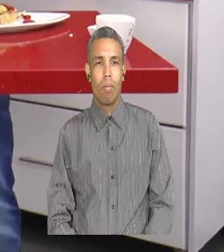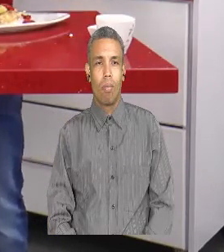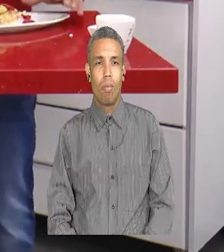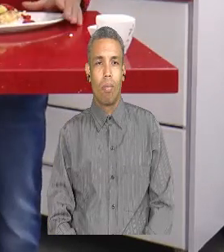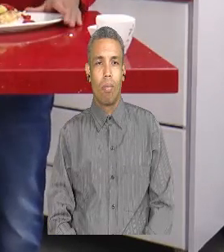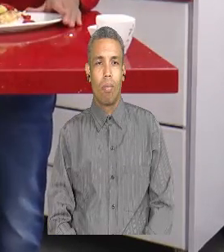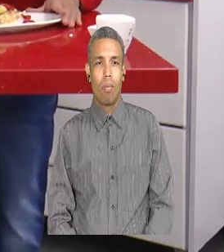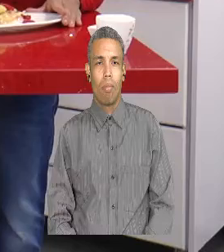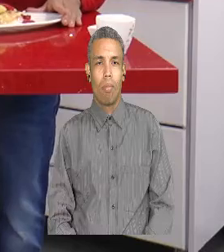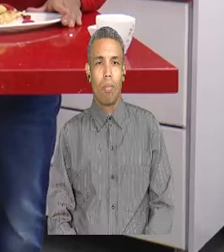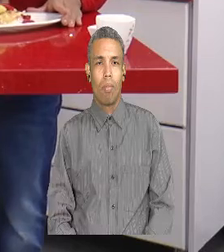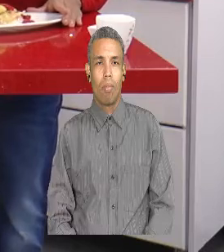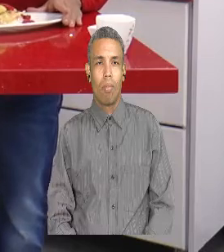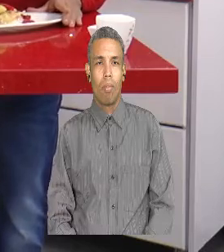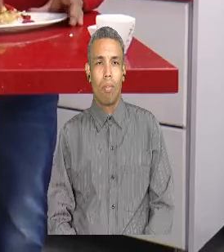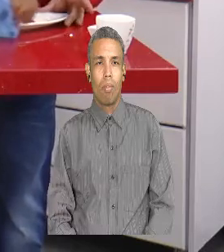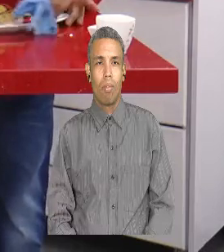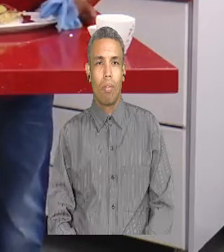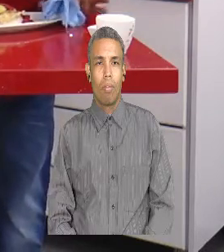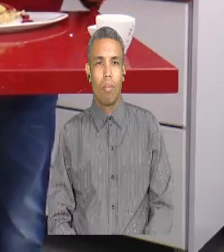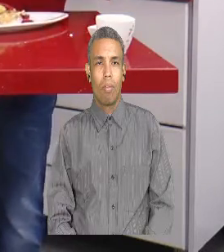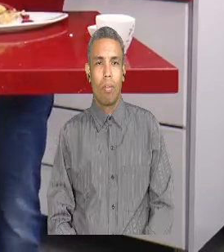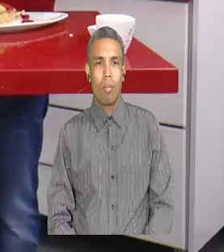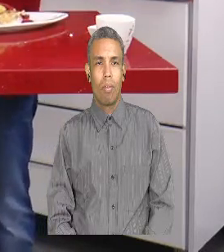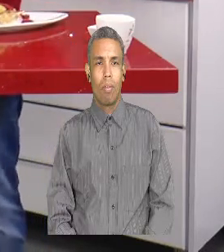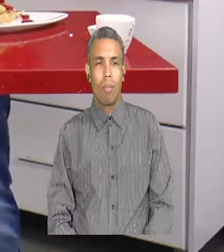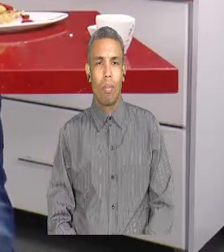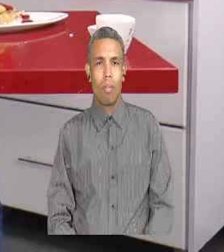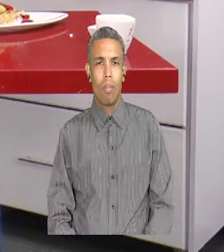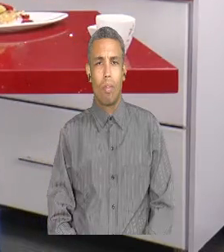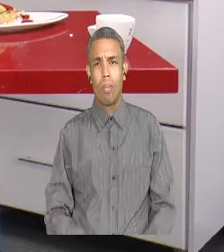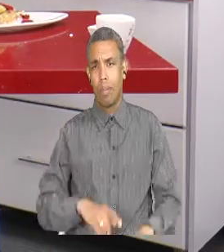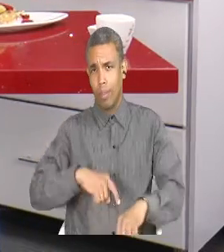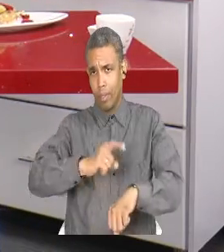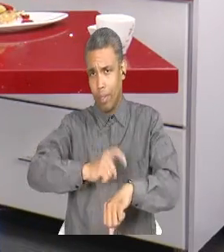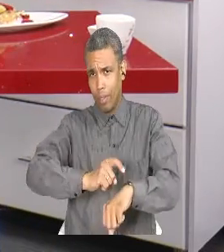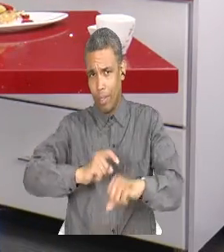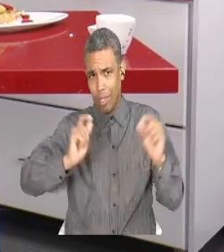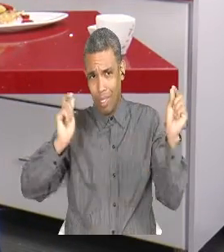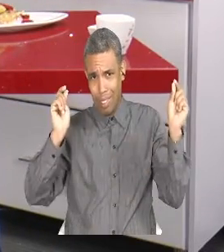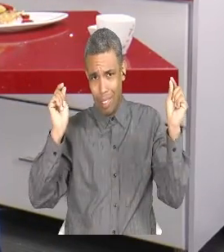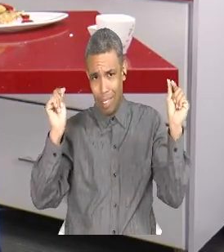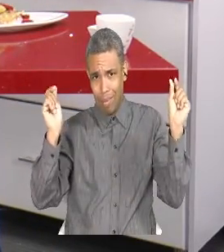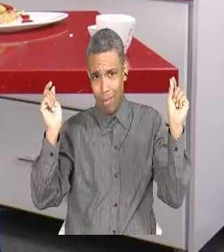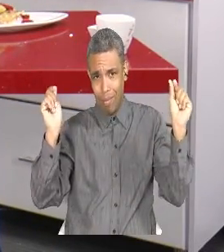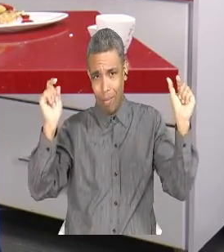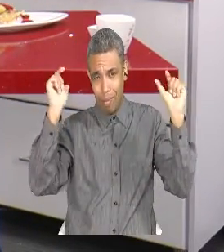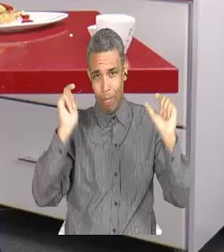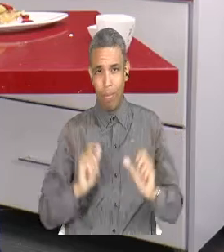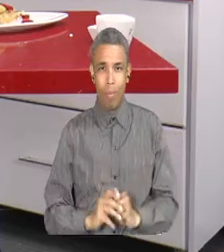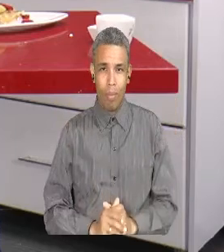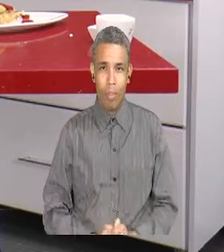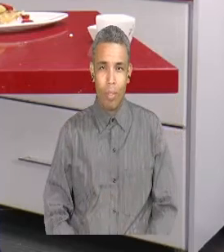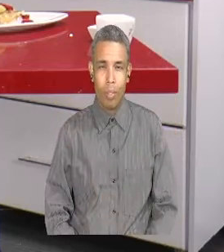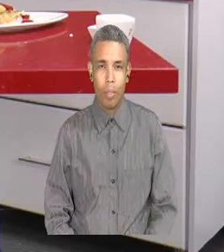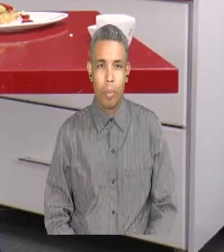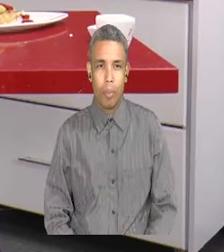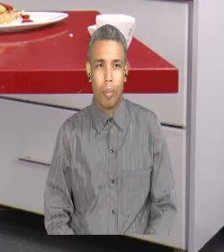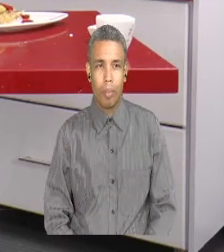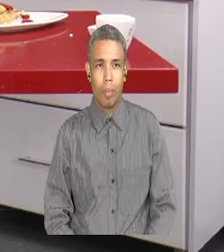Entonces, les venía diciendo, el tiempo es limitado y hacemos recetas completas que sí tenemos por